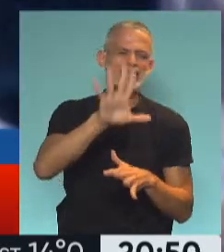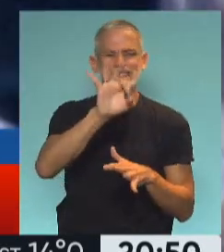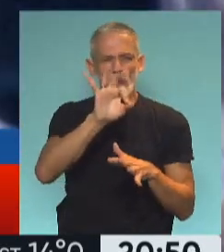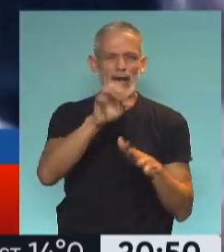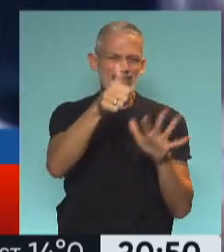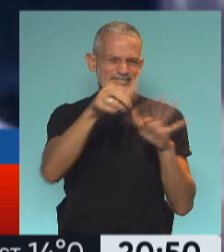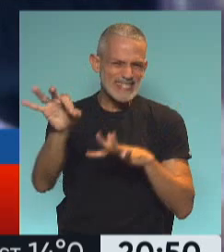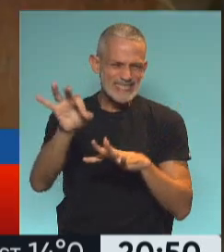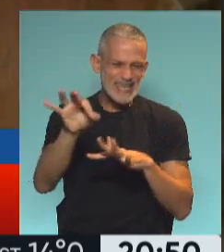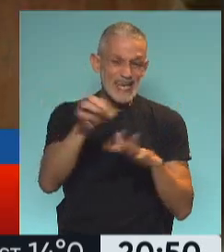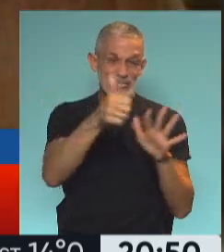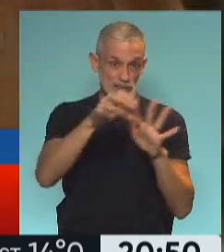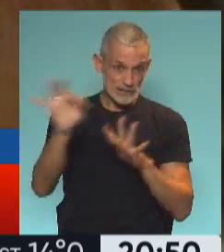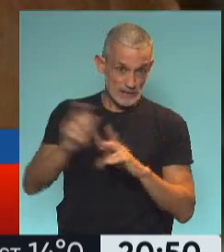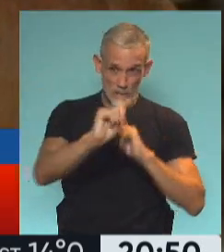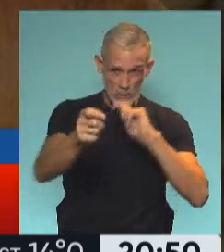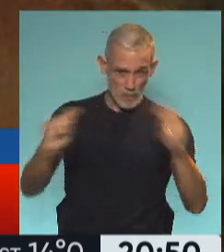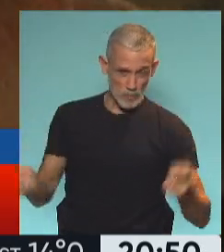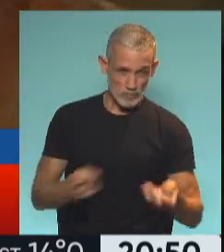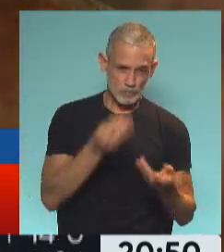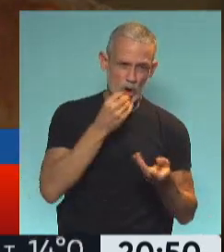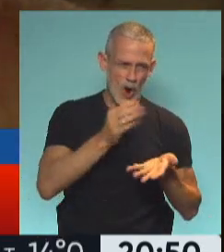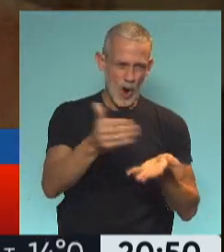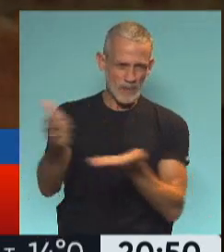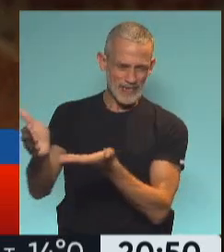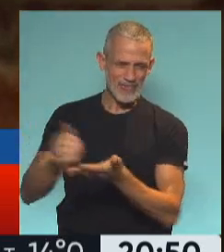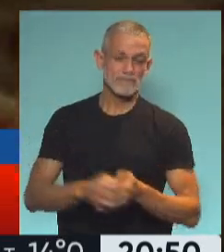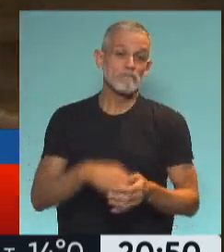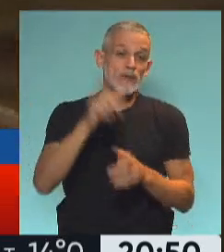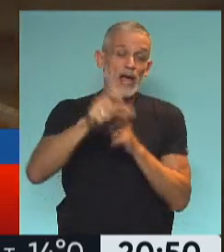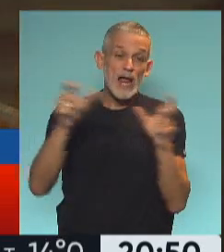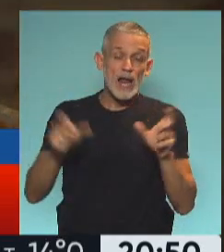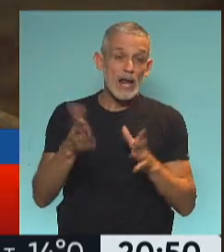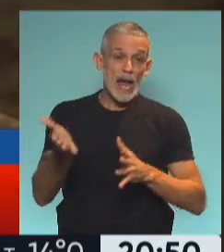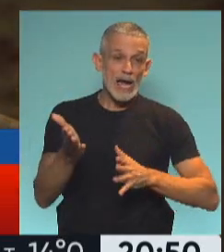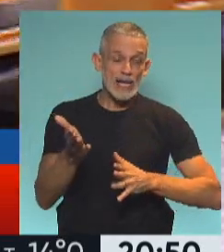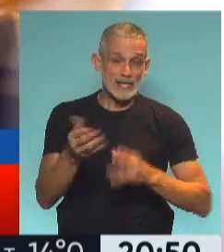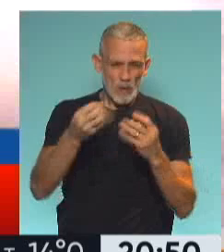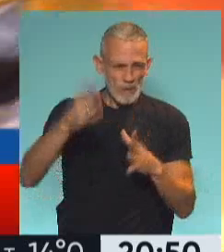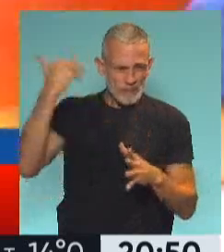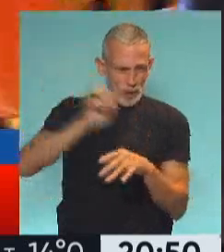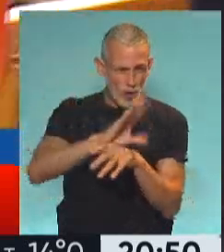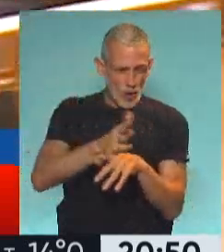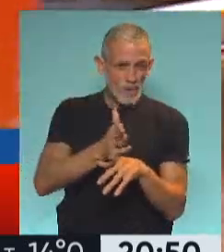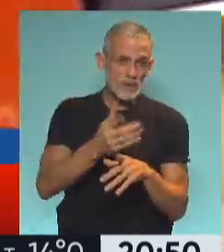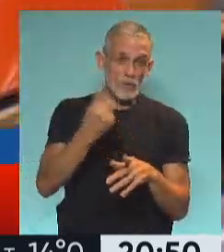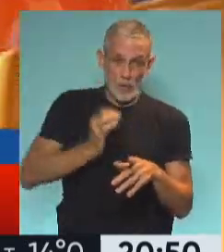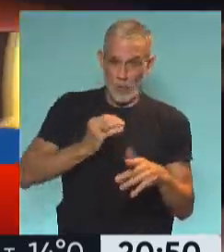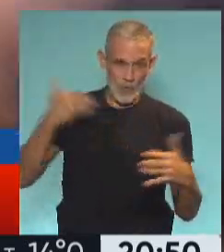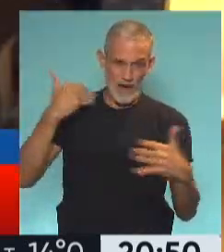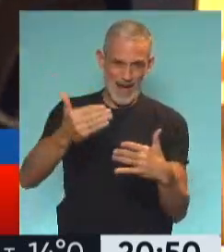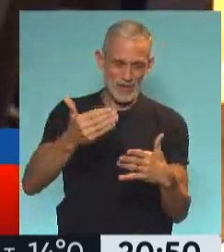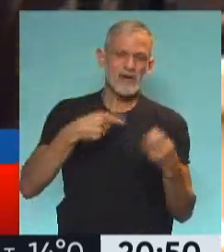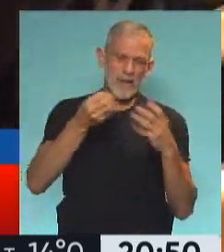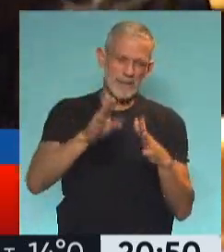y 600 raciones de comida. La gente, cuando arrancó la pandemia, hace justo un año, por lo menos